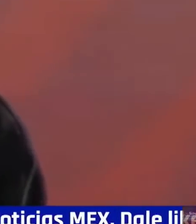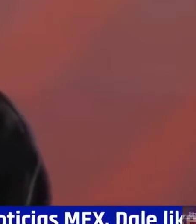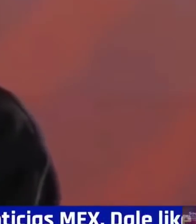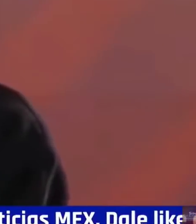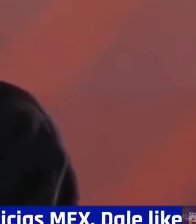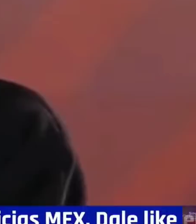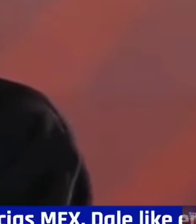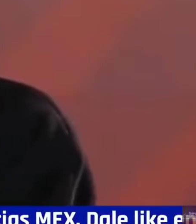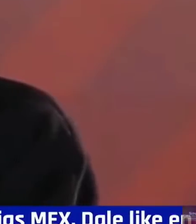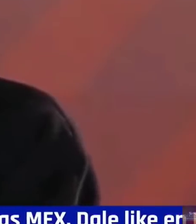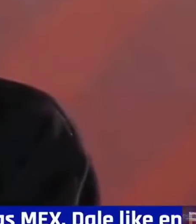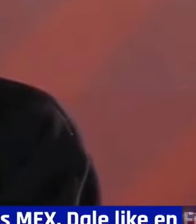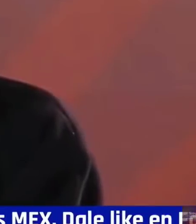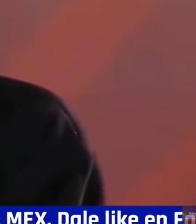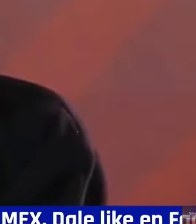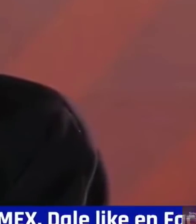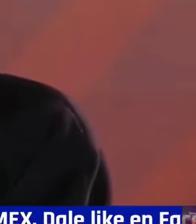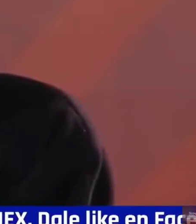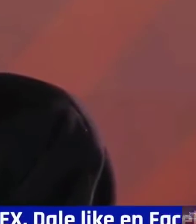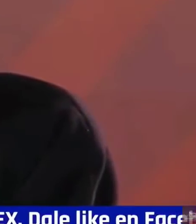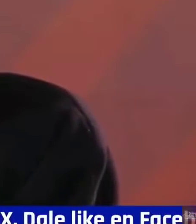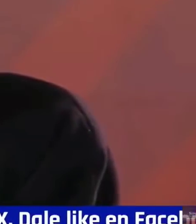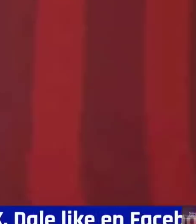nos costó trabajo conseguir escuelas